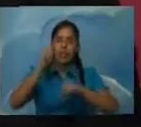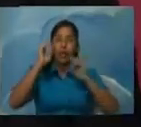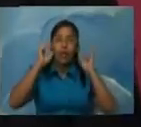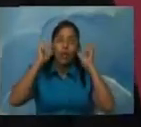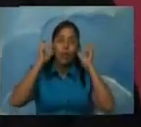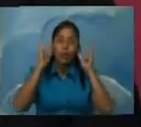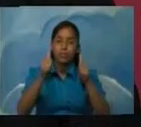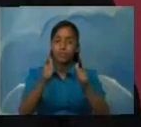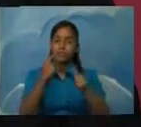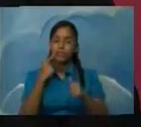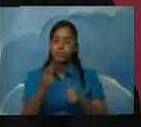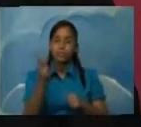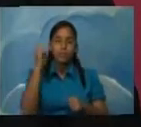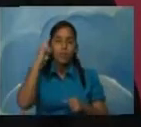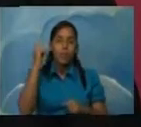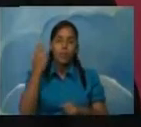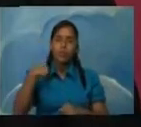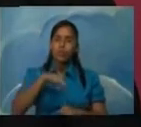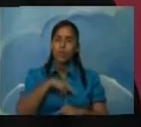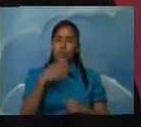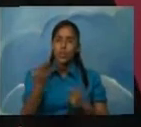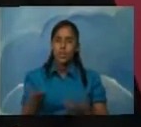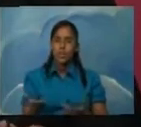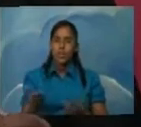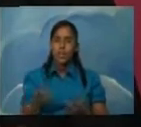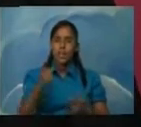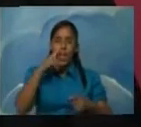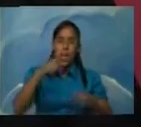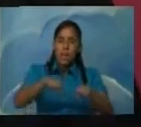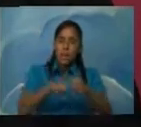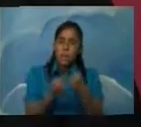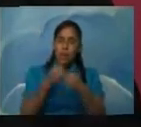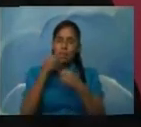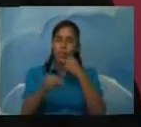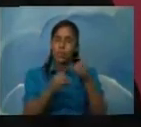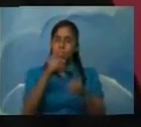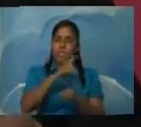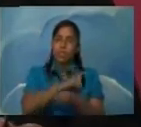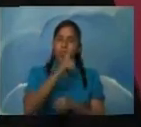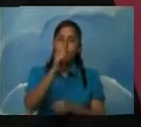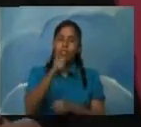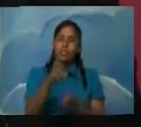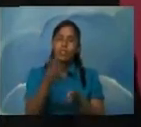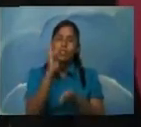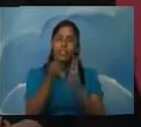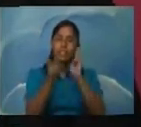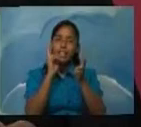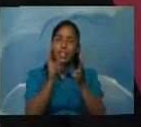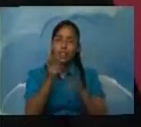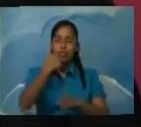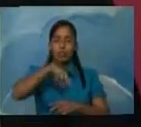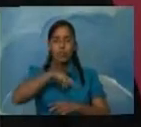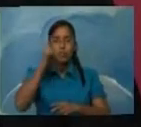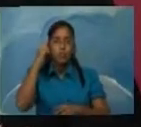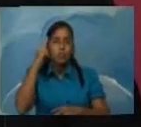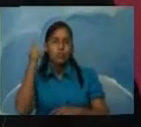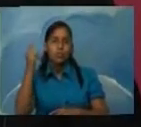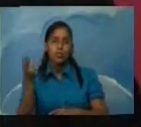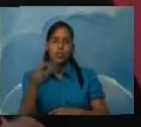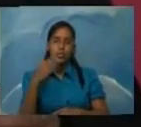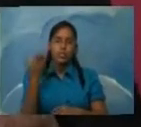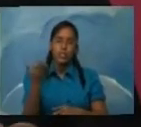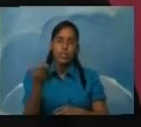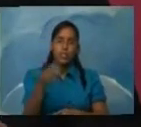¿no sabemos nosotros acaso de que el pan lo hacemos de trigo? ¿No sabemos nosotros acaso de